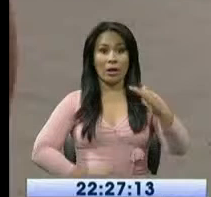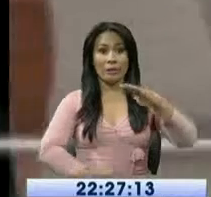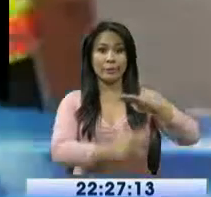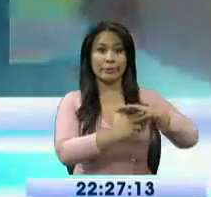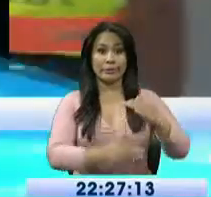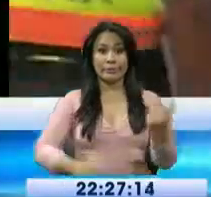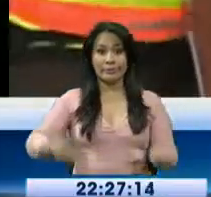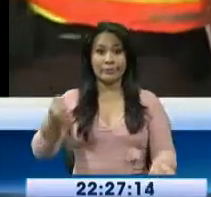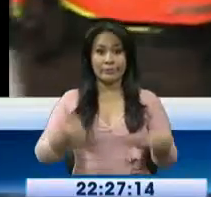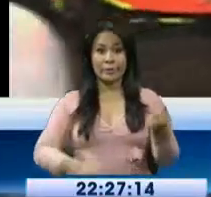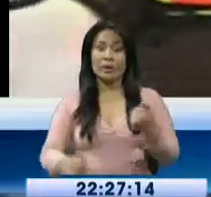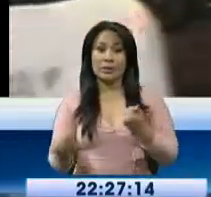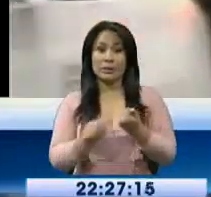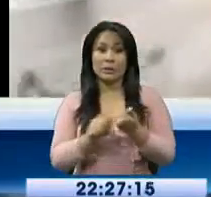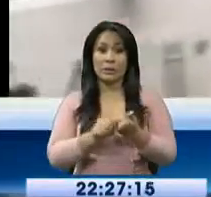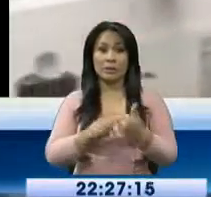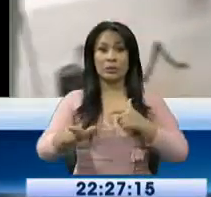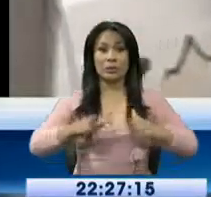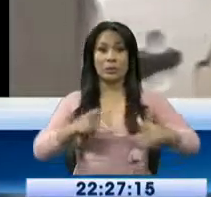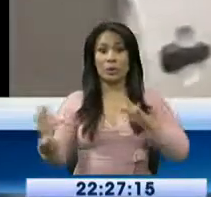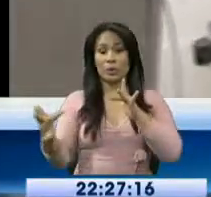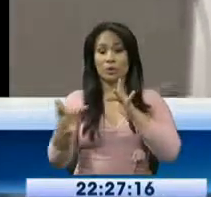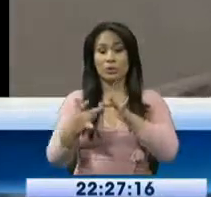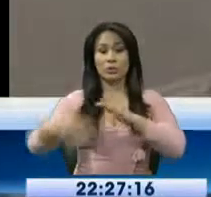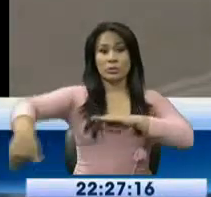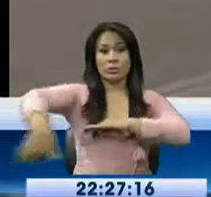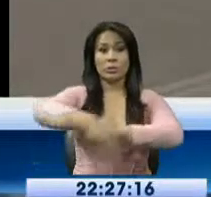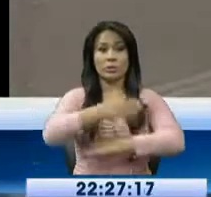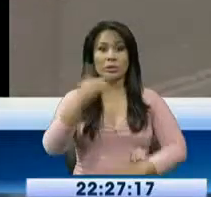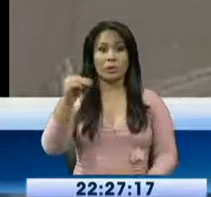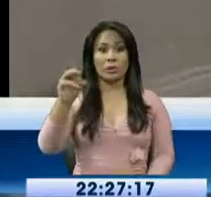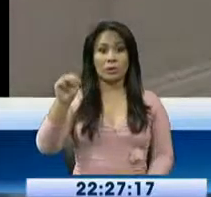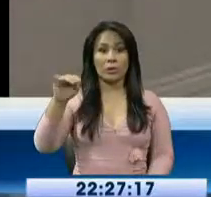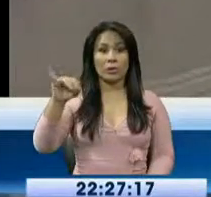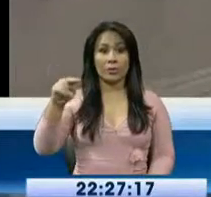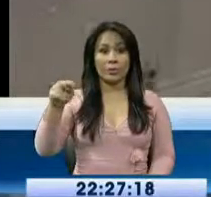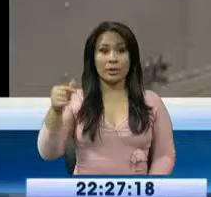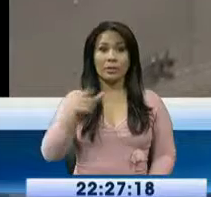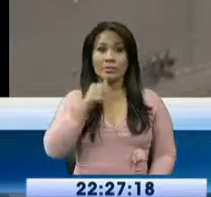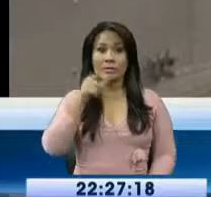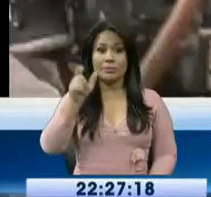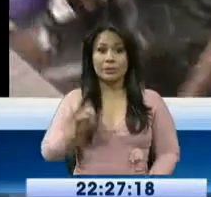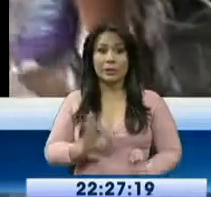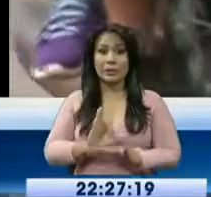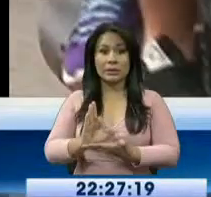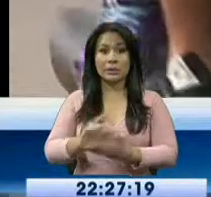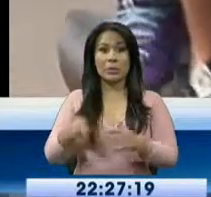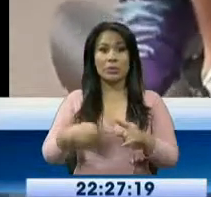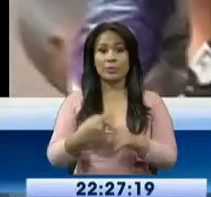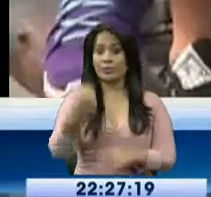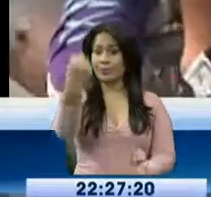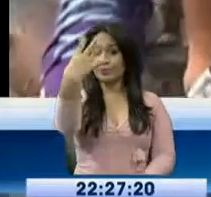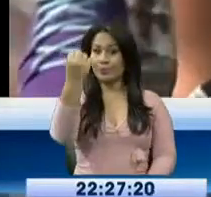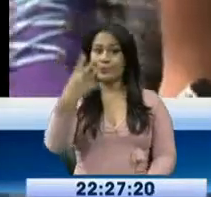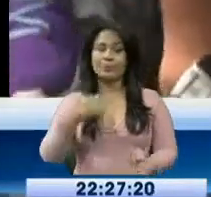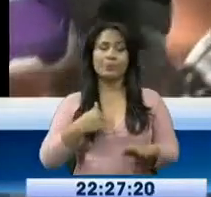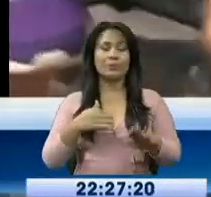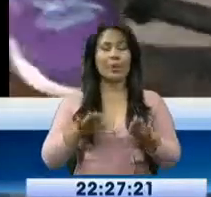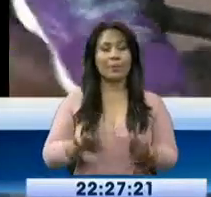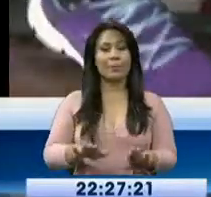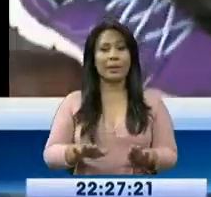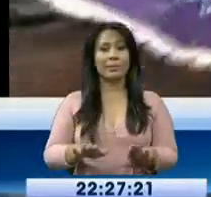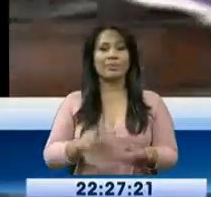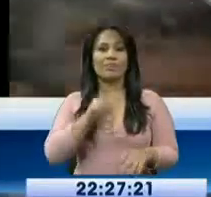La calle, a escasos metros de conectarse con la Domingo Comín. Según los testigos, ese fue el sitio donde el semáforo le obligó a detenerse y